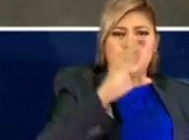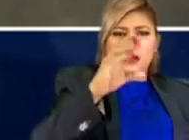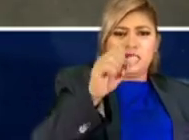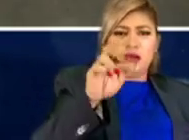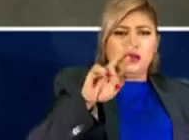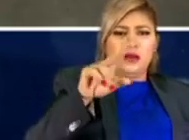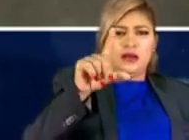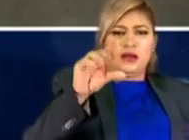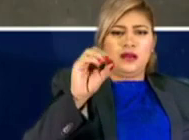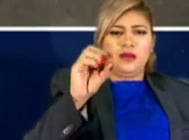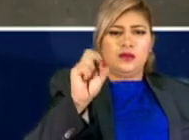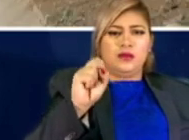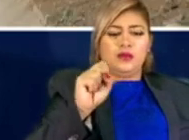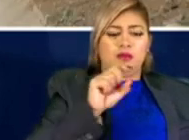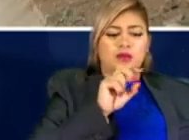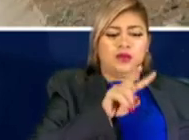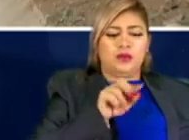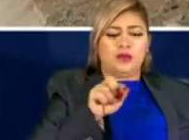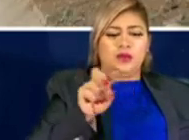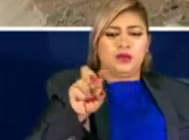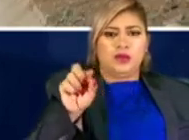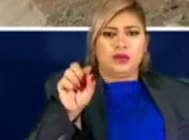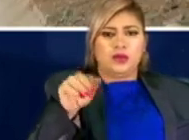de 2.2 millones de balboas.